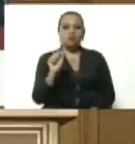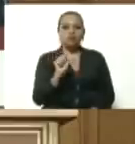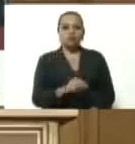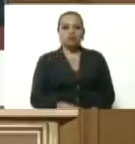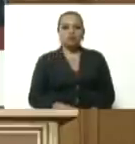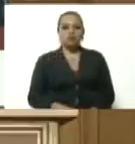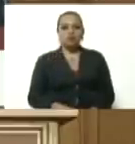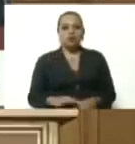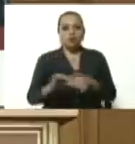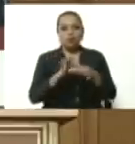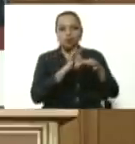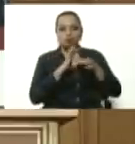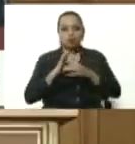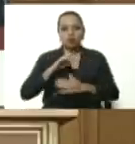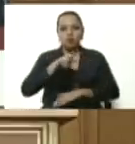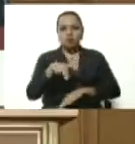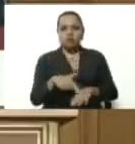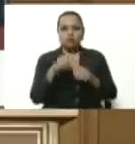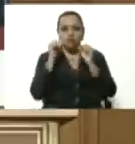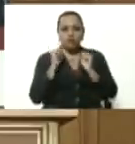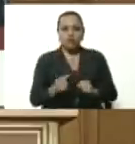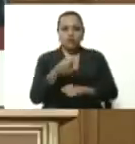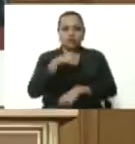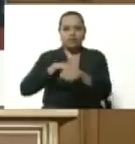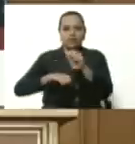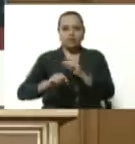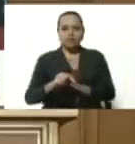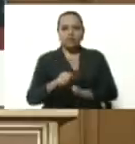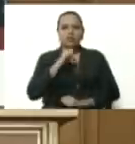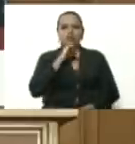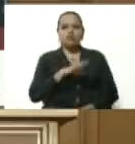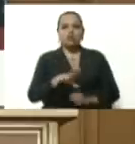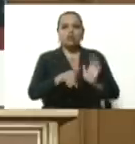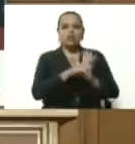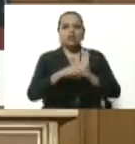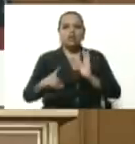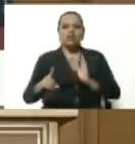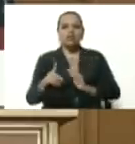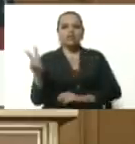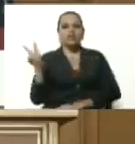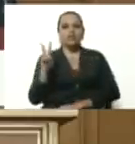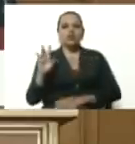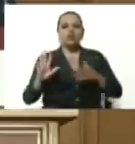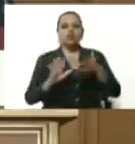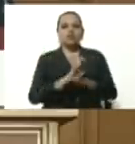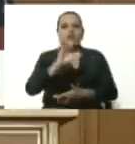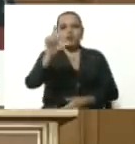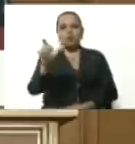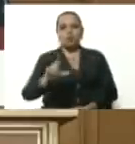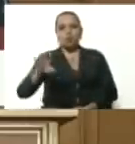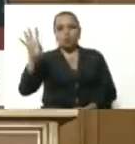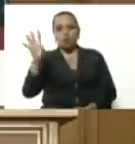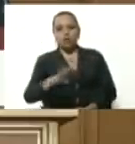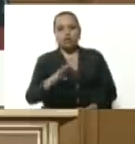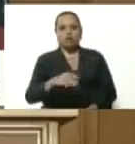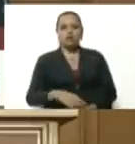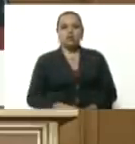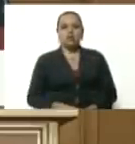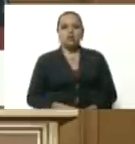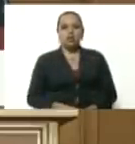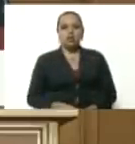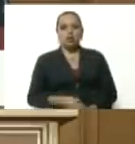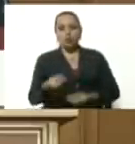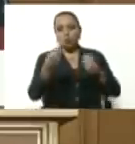Unión Nacional reafirmamos y defendemos los históricos derechos legítimos de Venezuela sobre la Guayana Esequiba mediante la